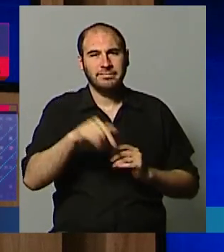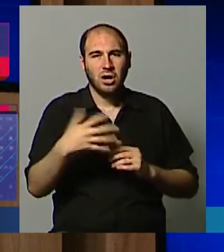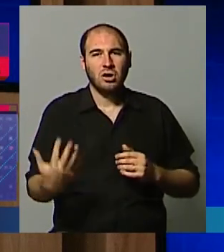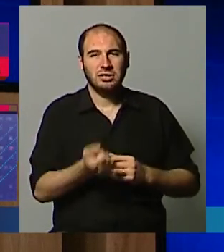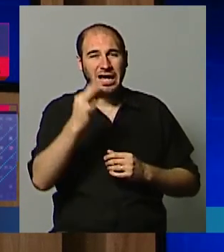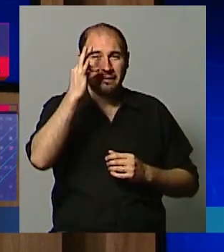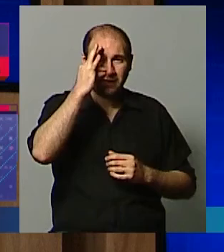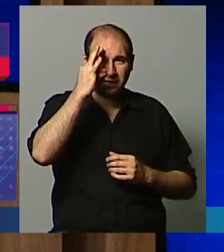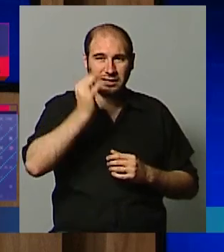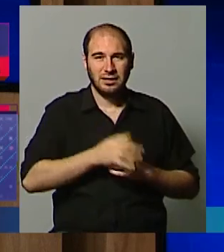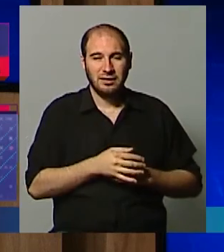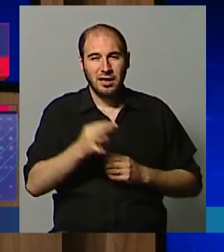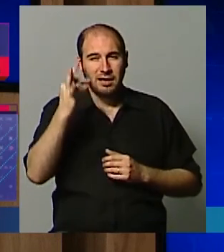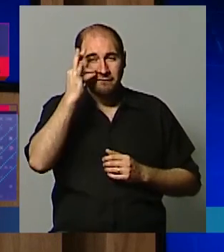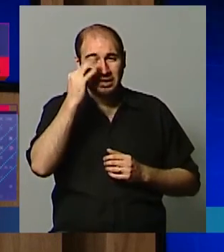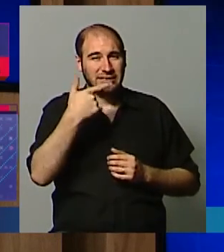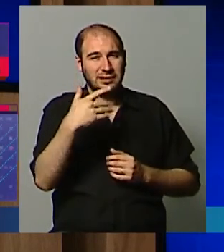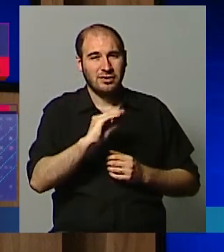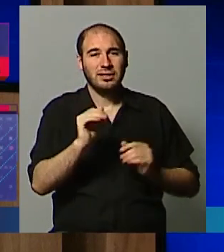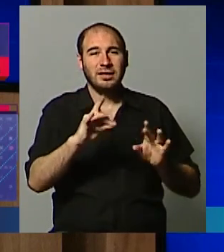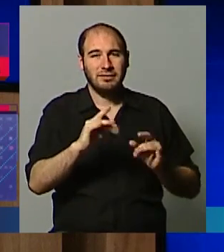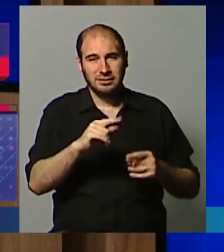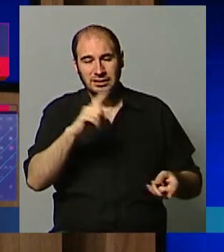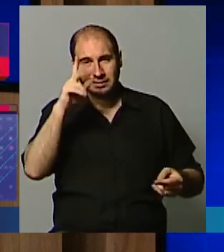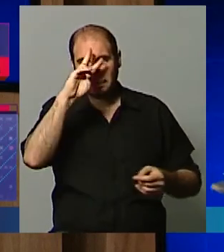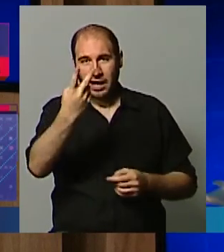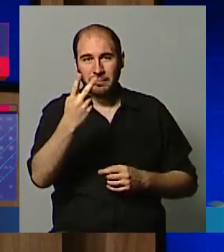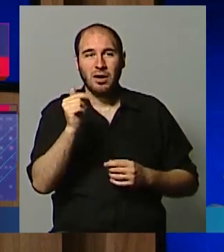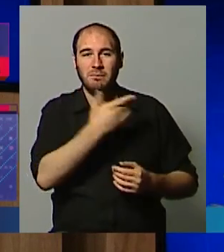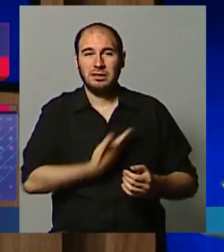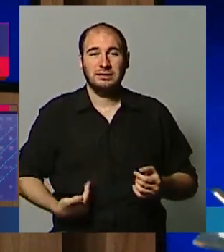20 senadores que se le den vuelta al actual presidente de Estados Unidos.